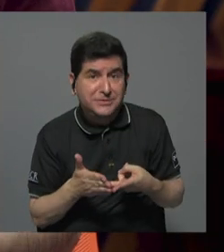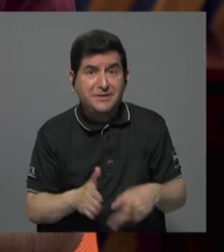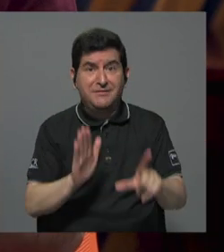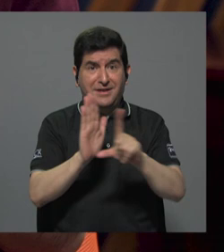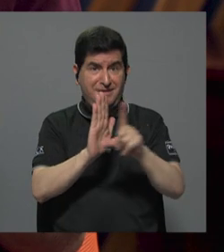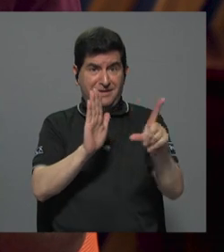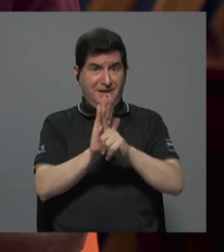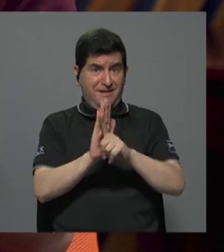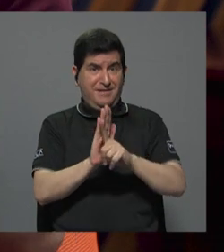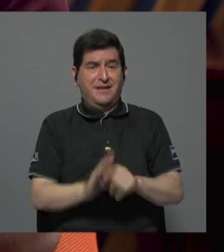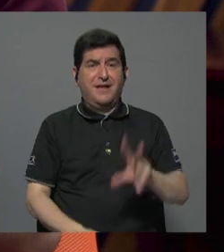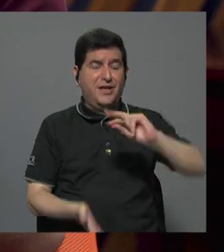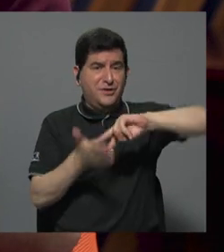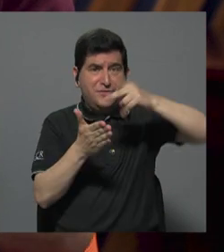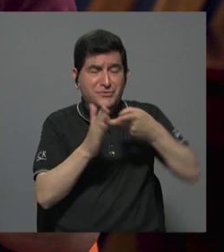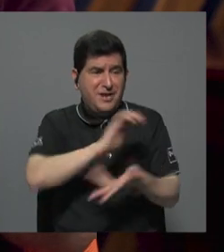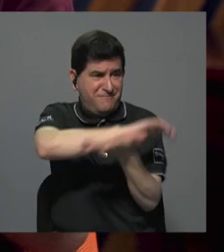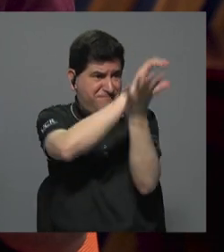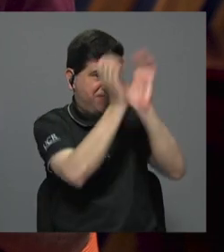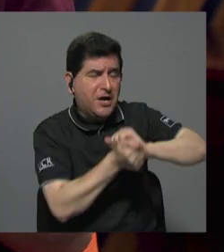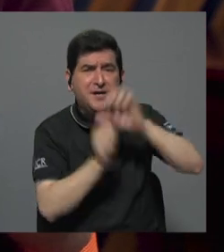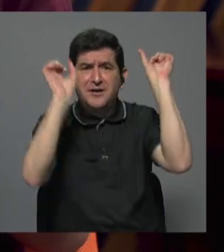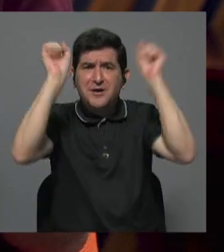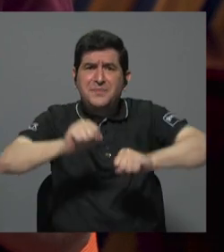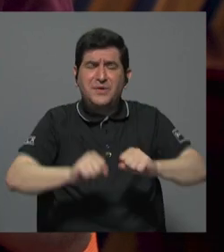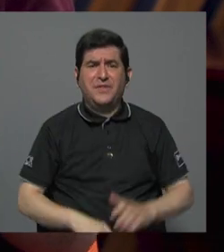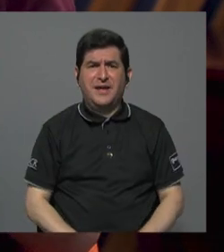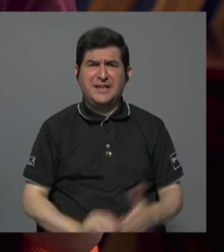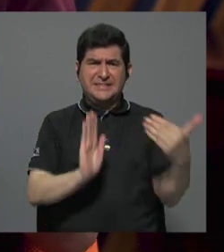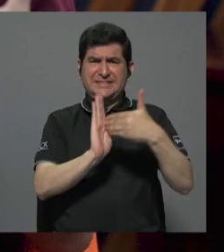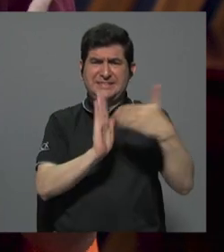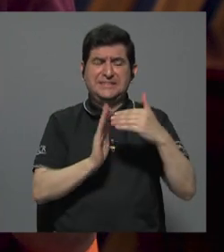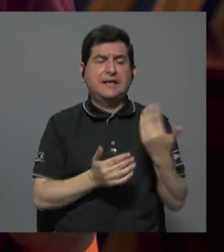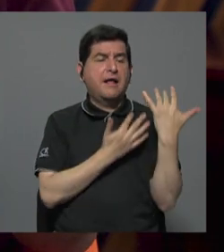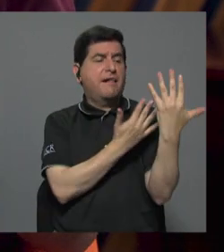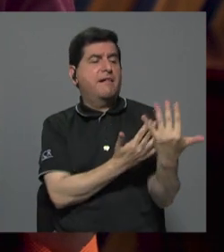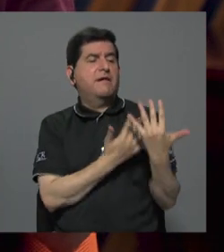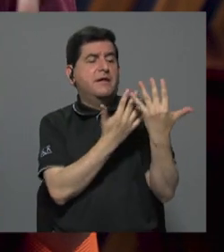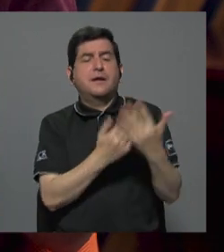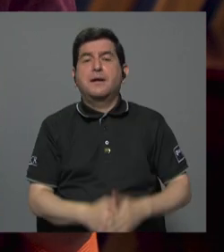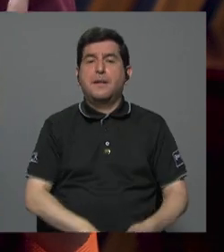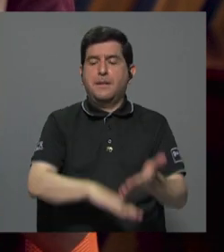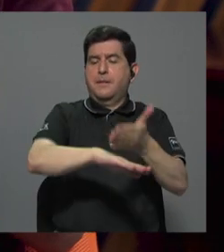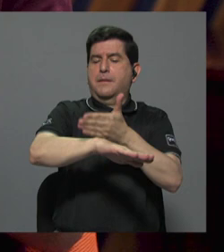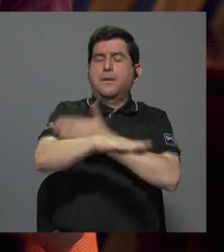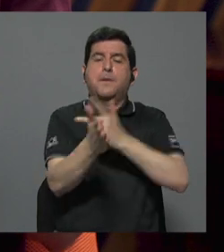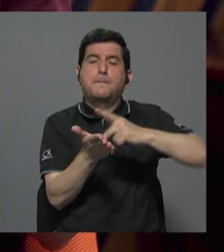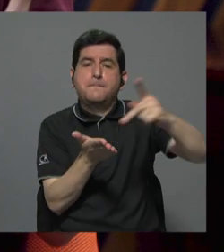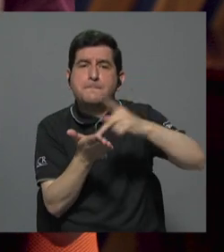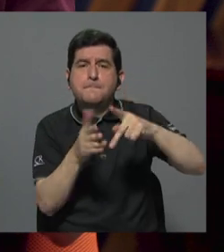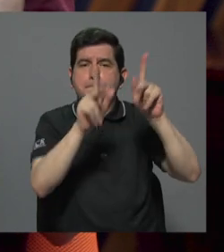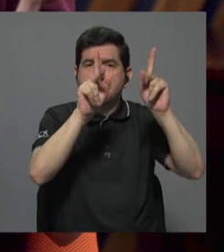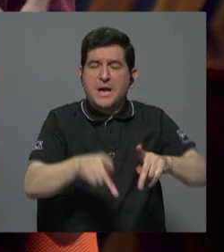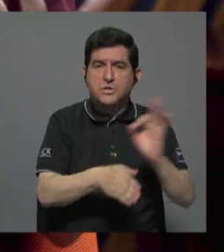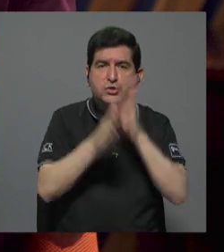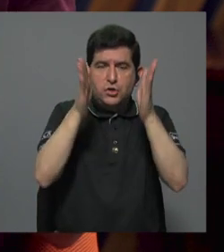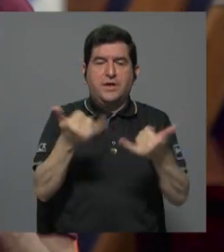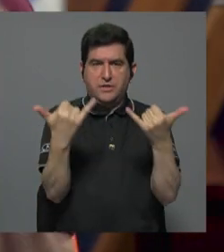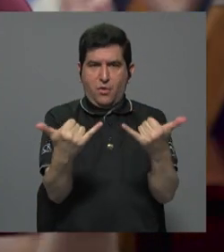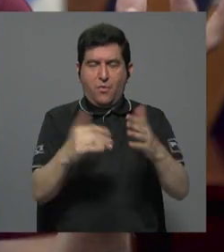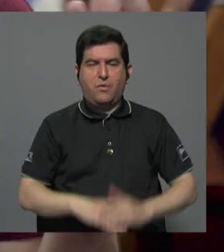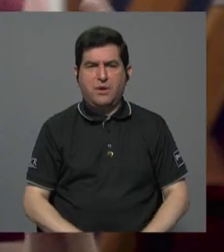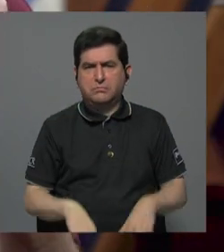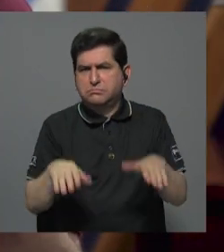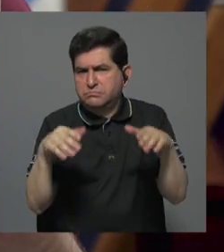la ley no trae cambios que podrían modificar las expectativas de mejoras de salarios de las personas funcionarios actuales